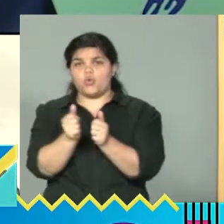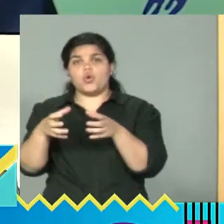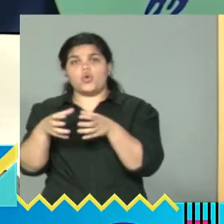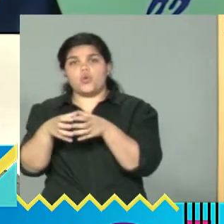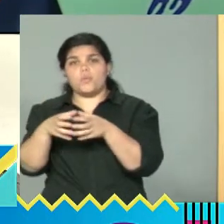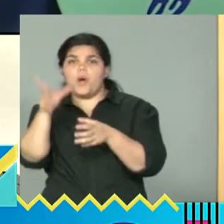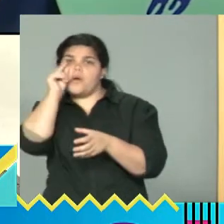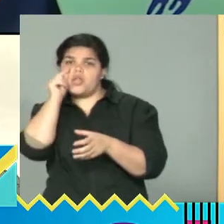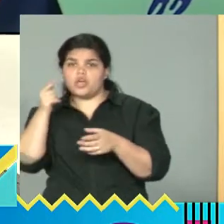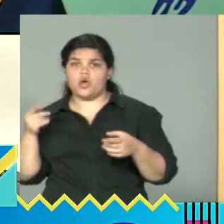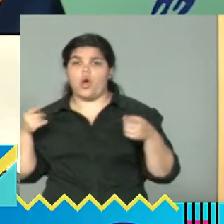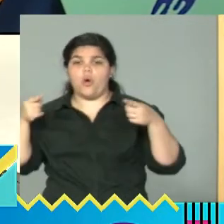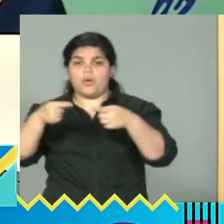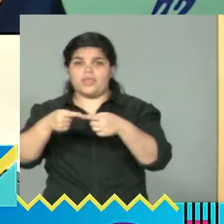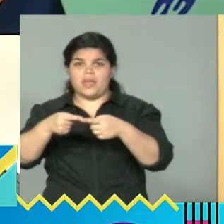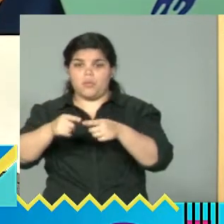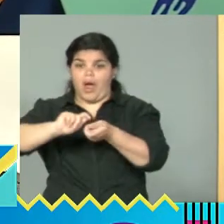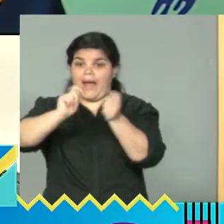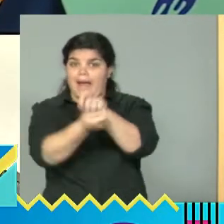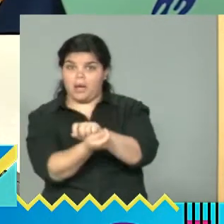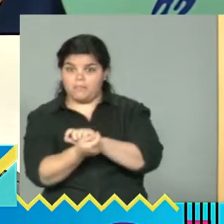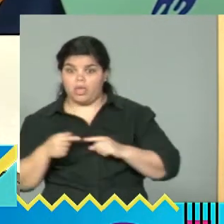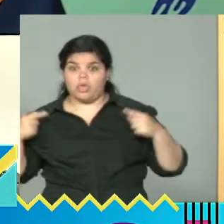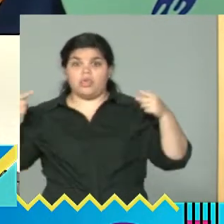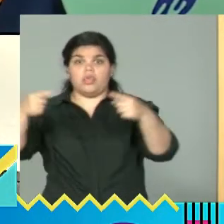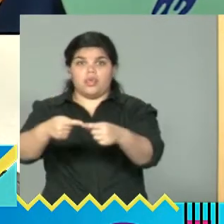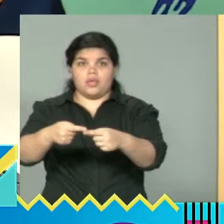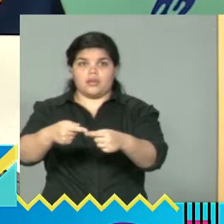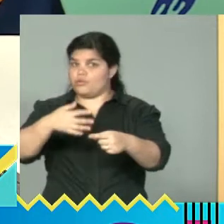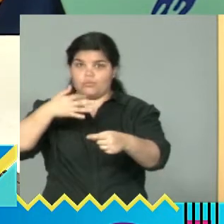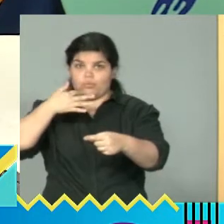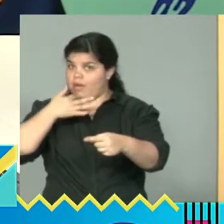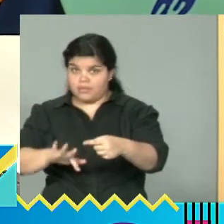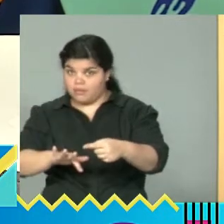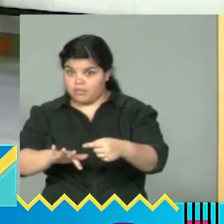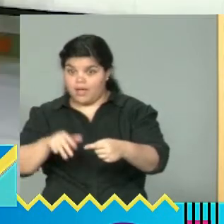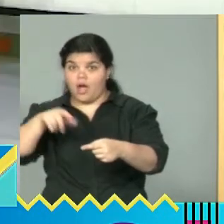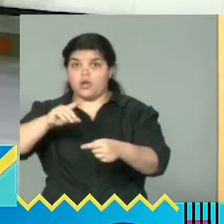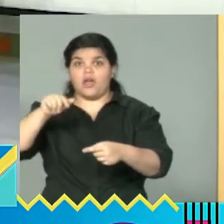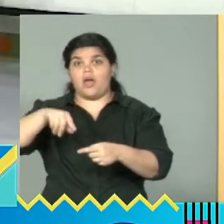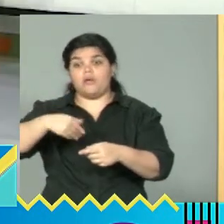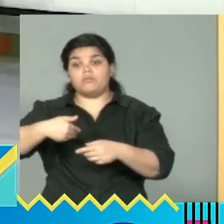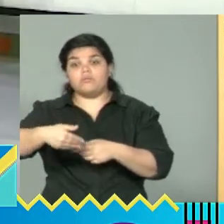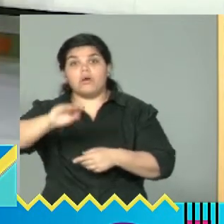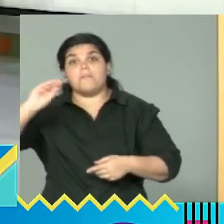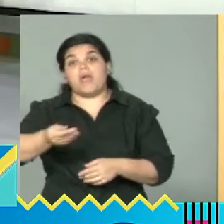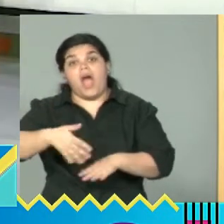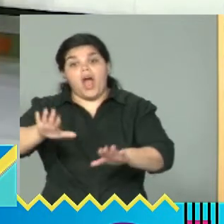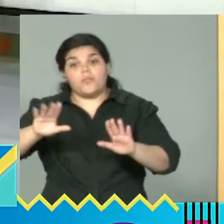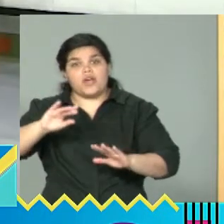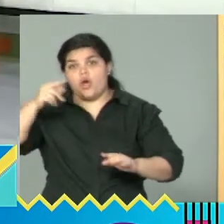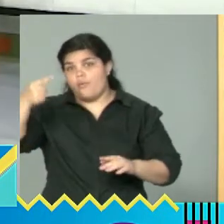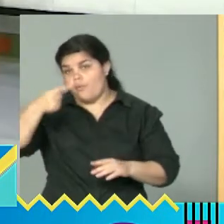político cambiando las metas. Y si no entiende lo que está pasando, la tercera puede ser la vencida. ¿Y cómo debería entenderse